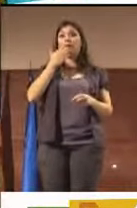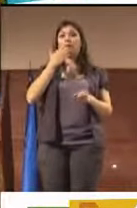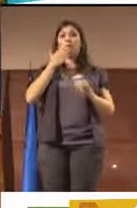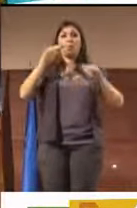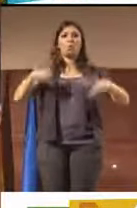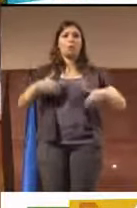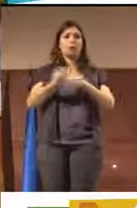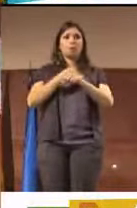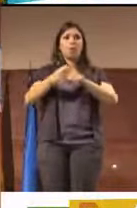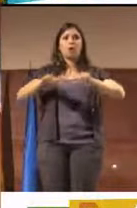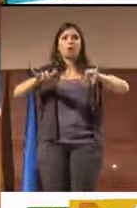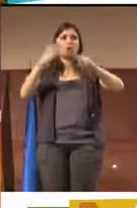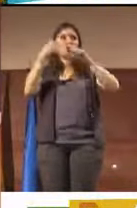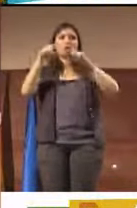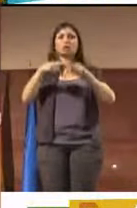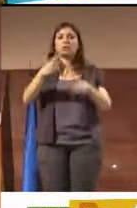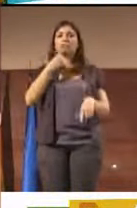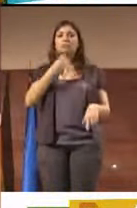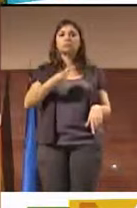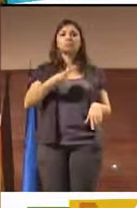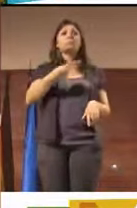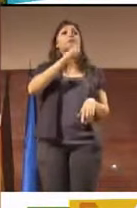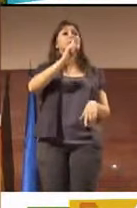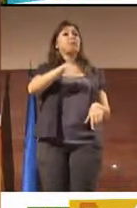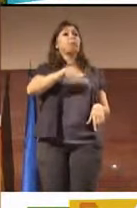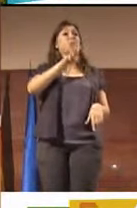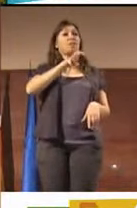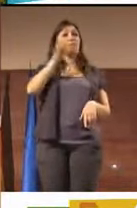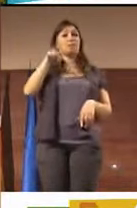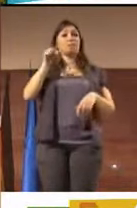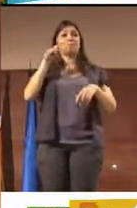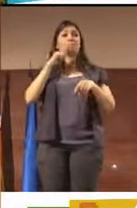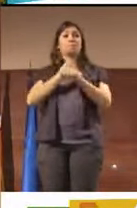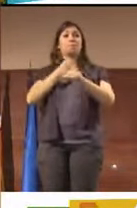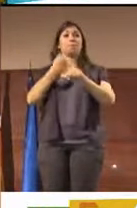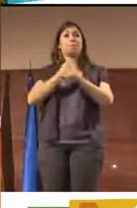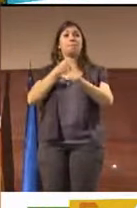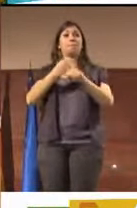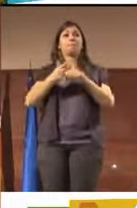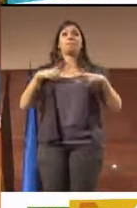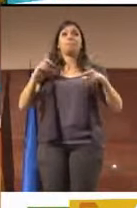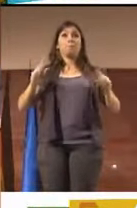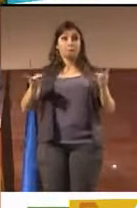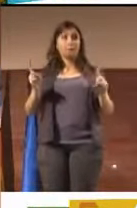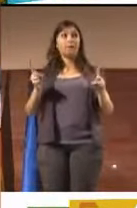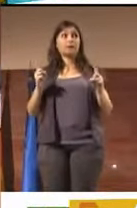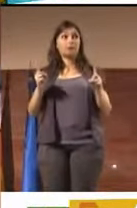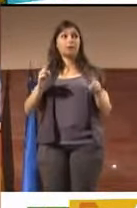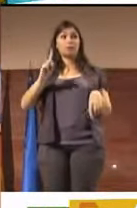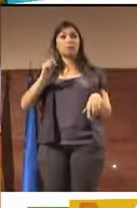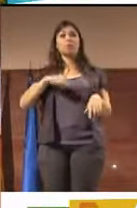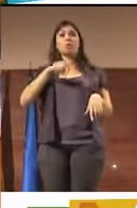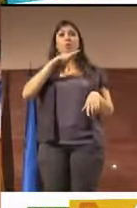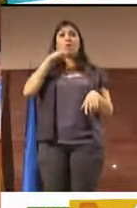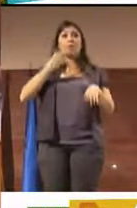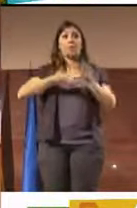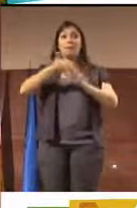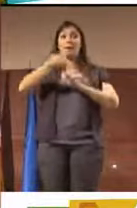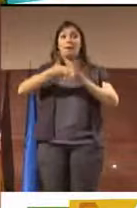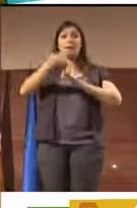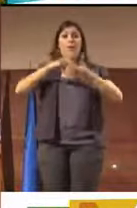trabajar con un ordenador. Está orientado también hacia el mundo laboral para prevenir incluso dolencias